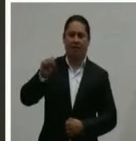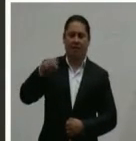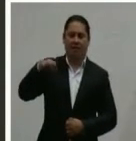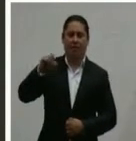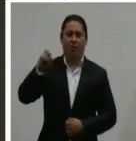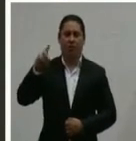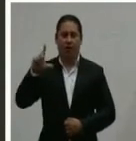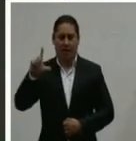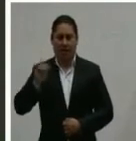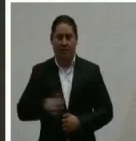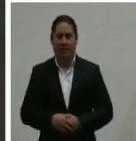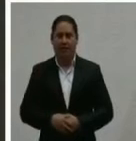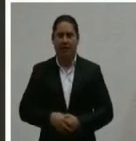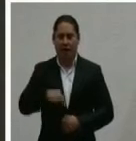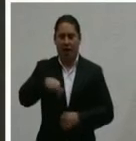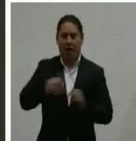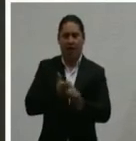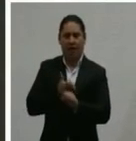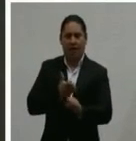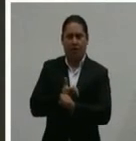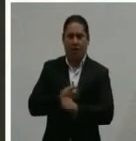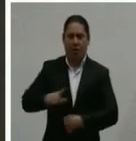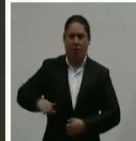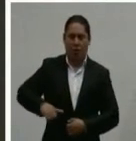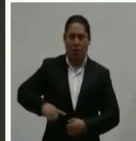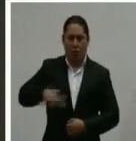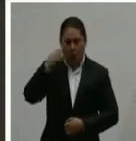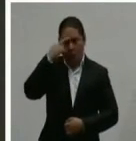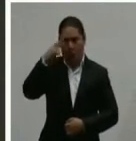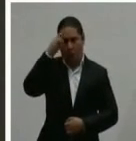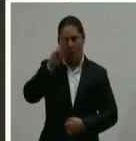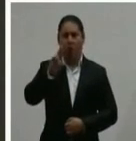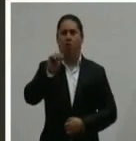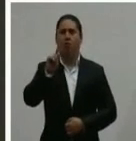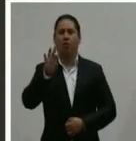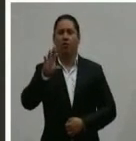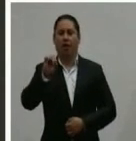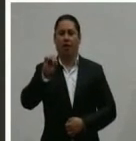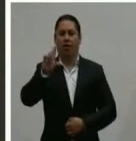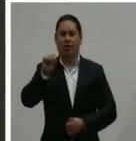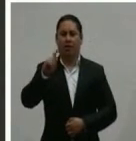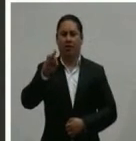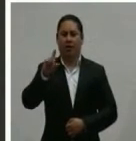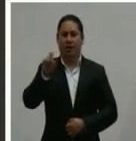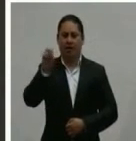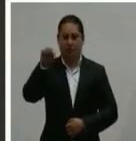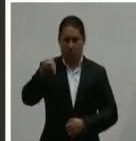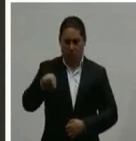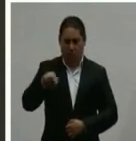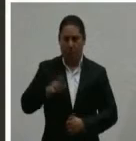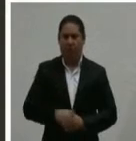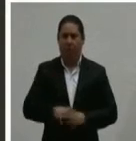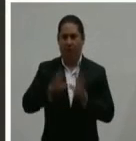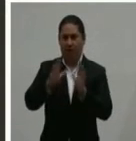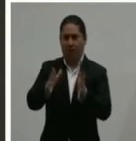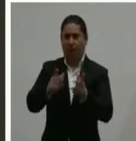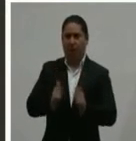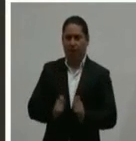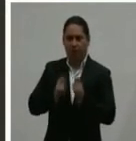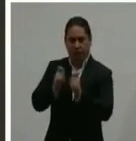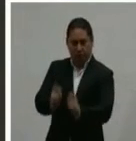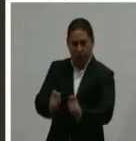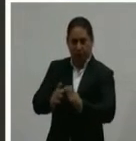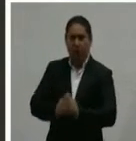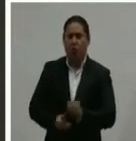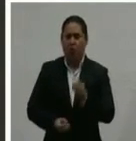Obrador, y en nuestro estado, el gobernador Rutilio Escandón Cadenas, se ha dado el inicio